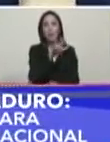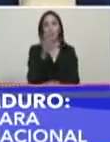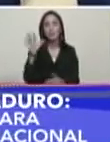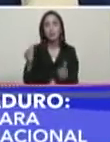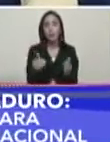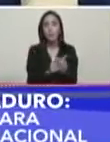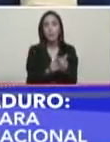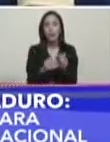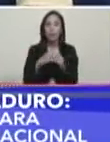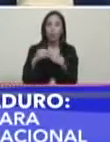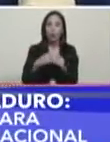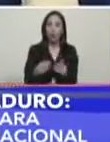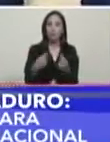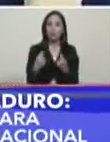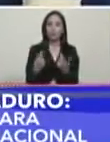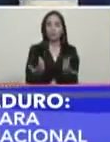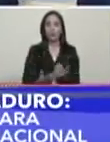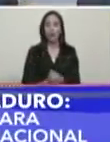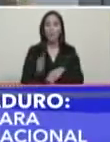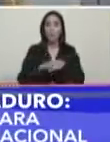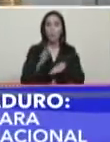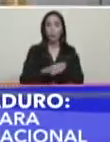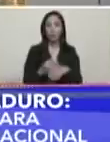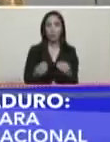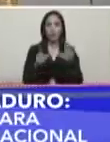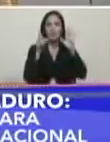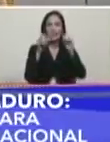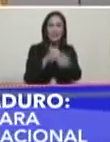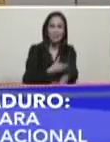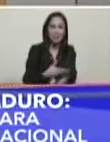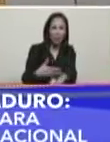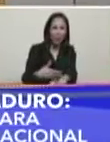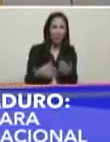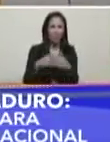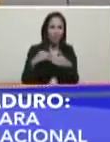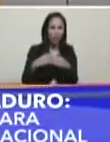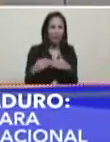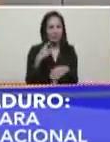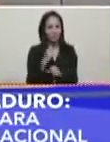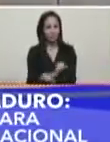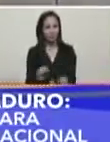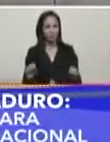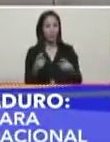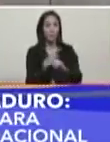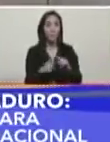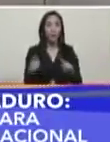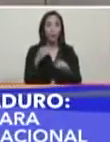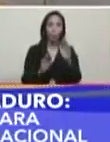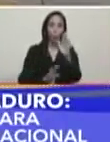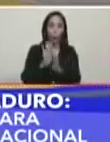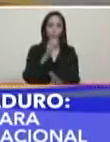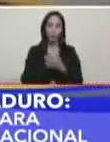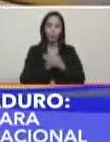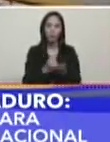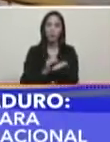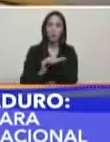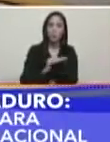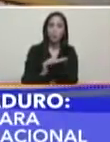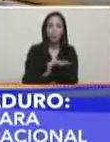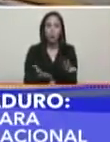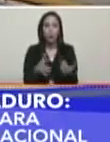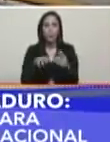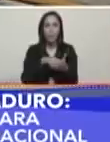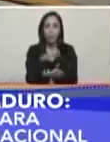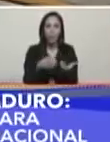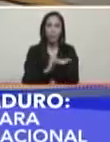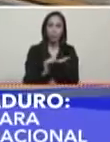mil dólares. Porque la gran inversión fue el conocimiento, el trabajo, el amor patrio, las ganas de resolver problemas. Es una